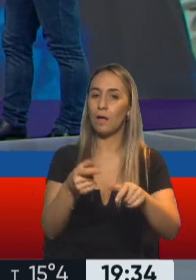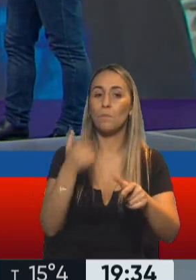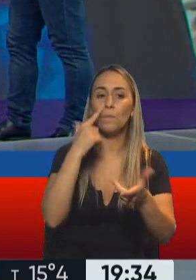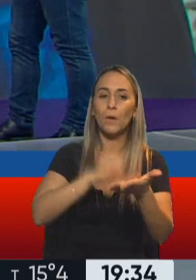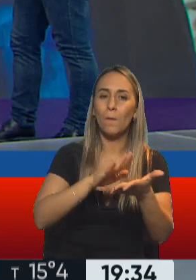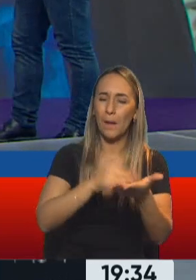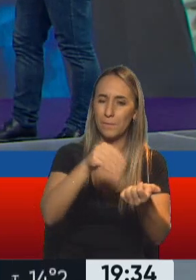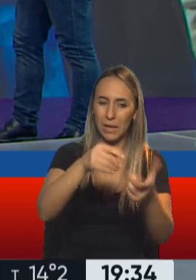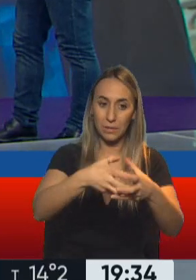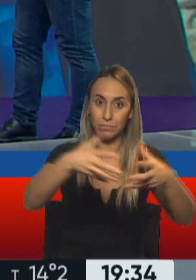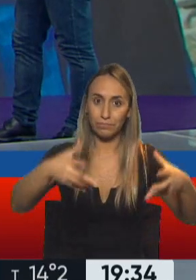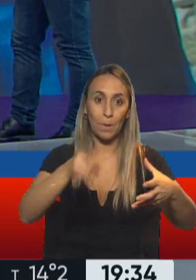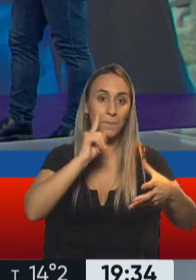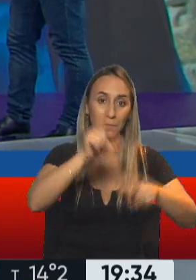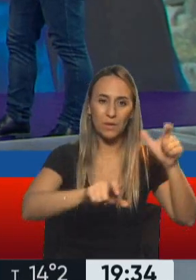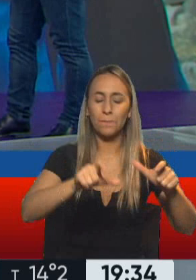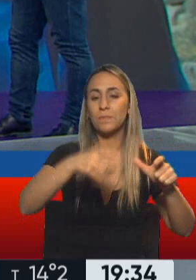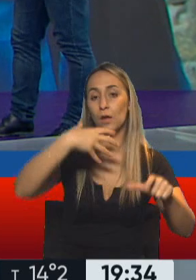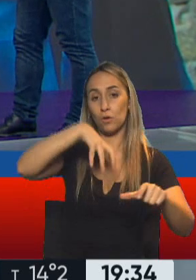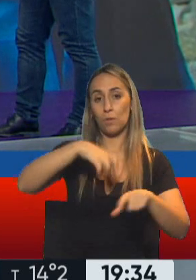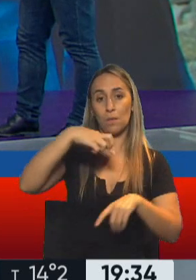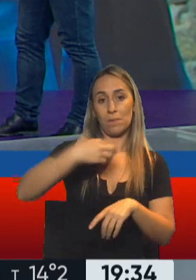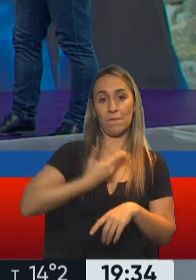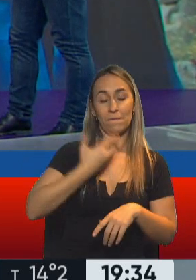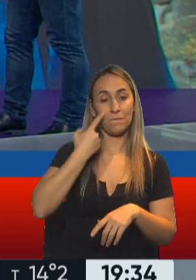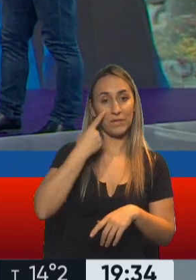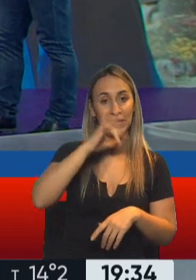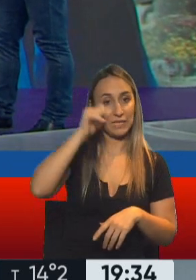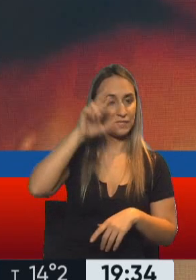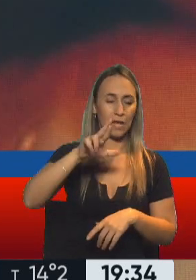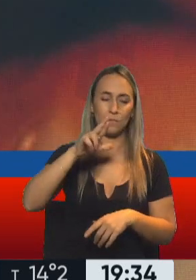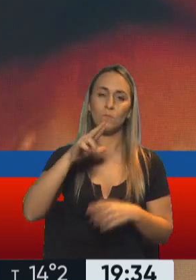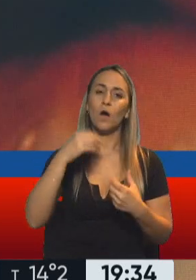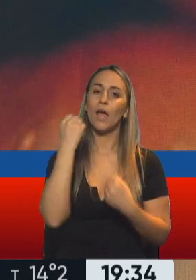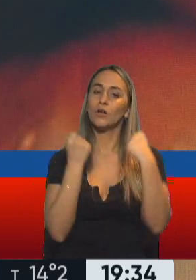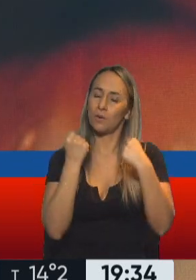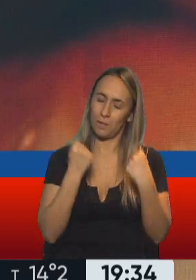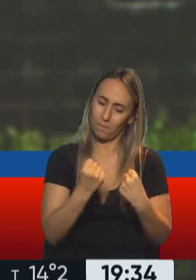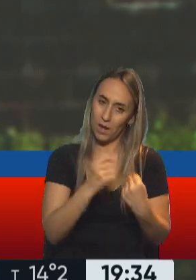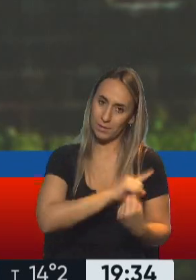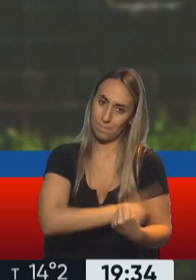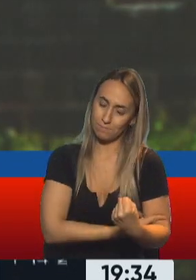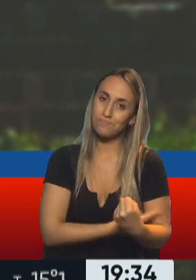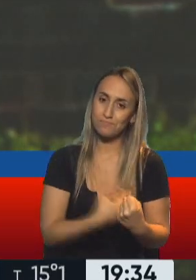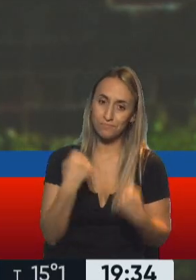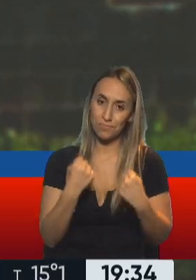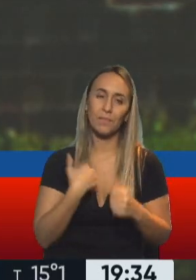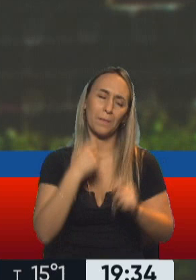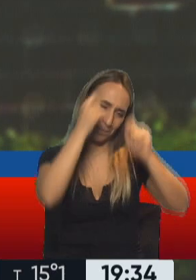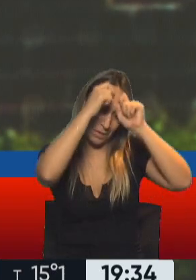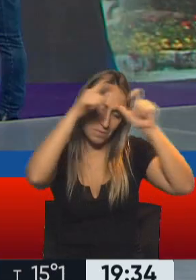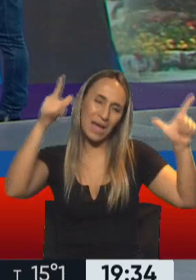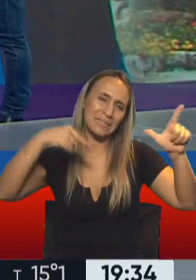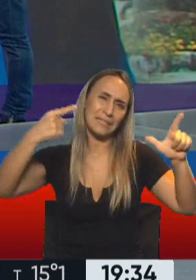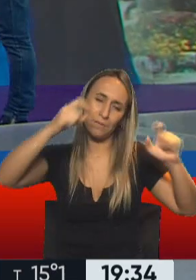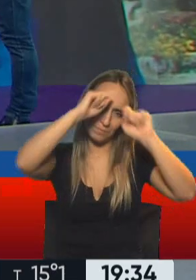¿sí? Atrás de Pfizer hay grupos económicos muy importantes en el mundo. Lo sabemos, y, lo sabíamos, lo supusimos siempre, lo